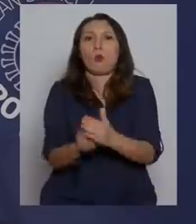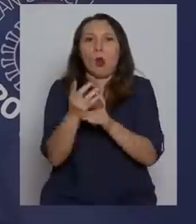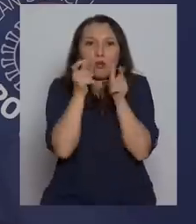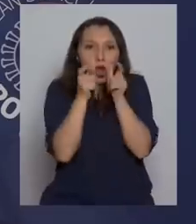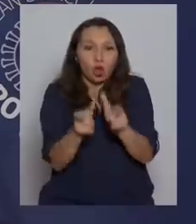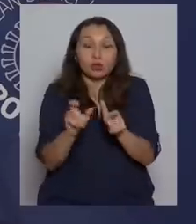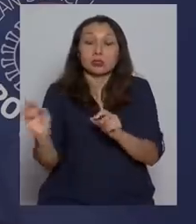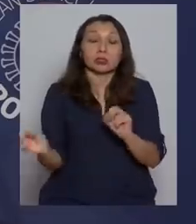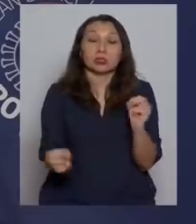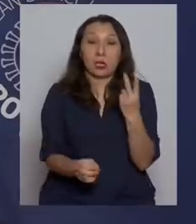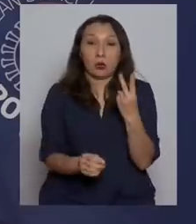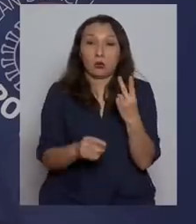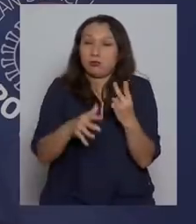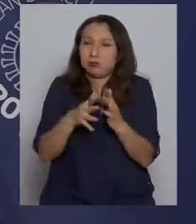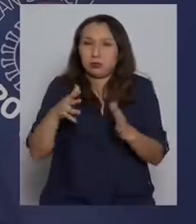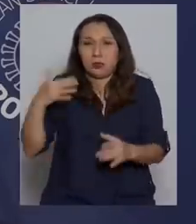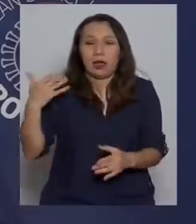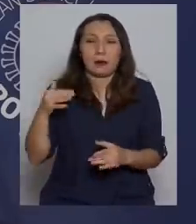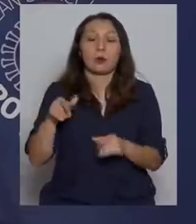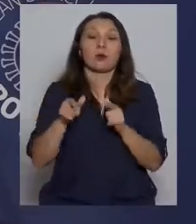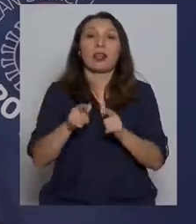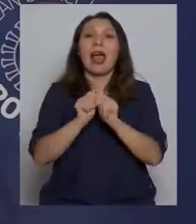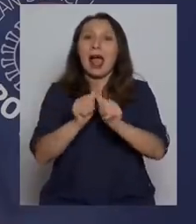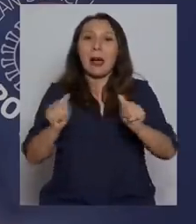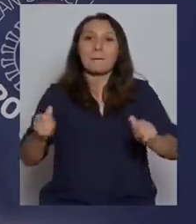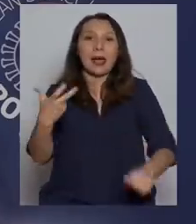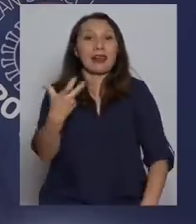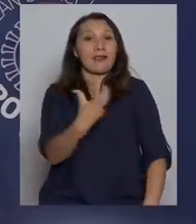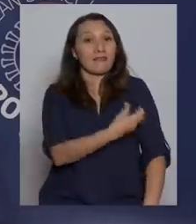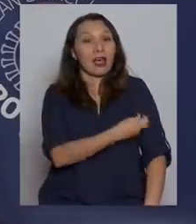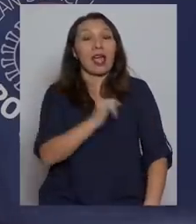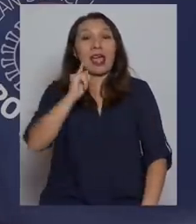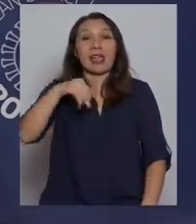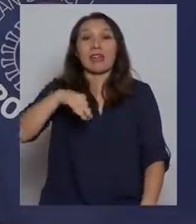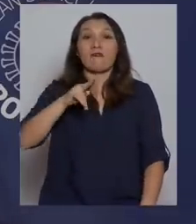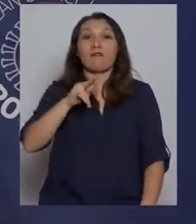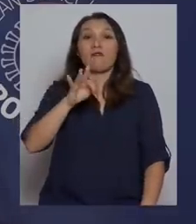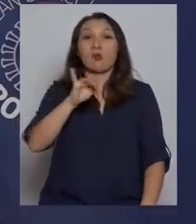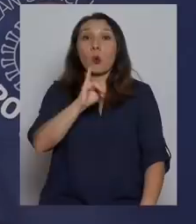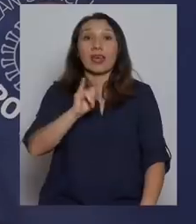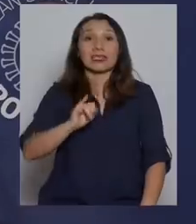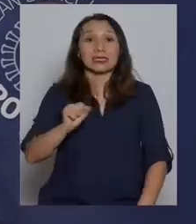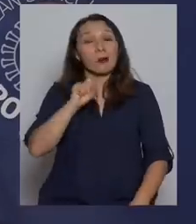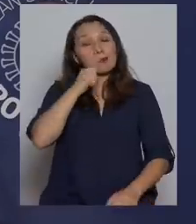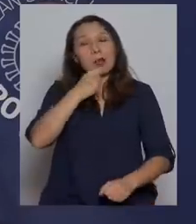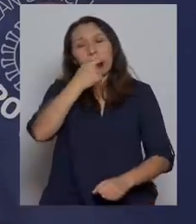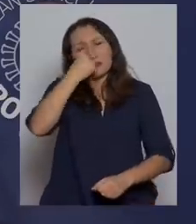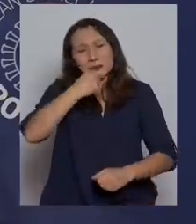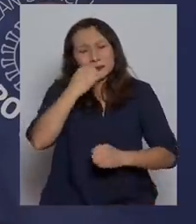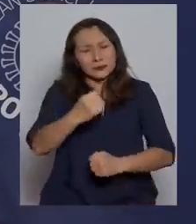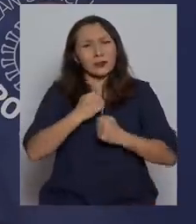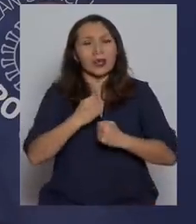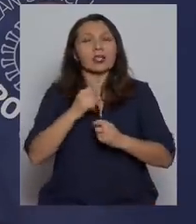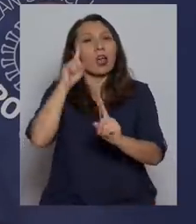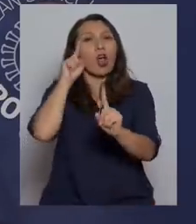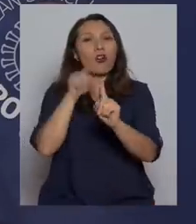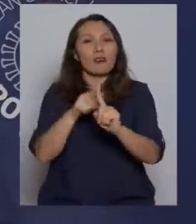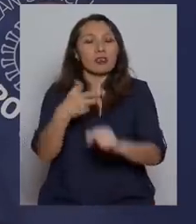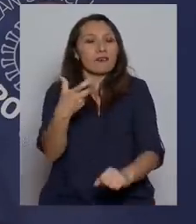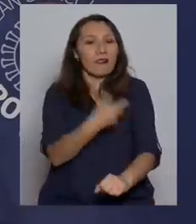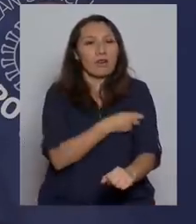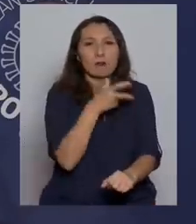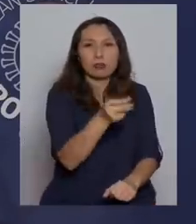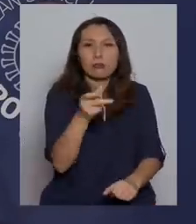segundo punto, que es muy trascendental, que es la campaña de vacunación de la influenza, que tiene como objetivo vacunar